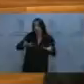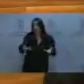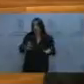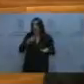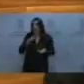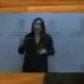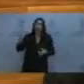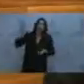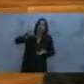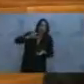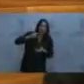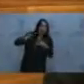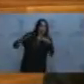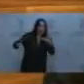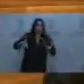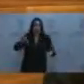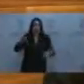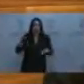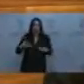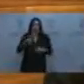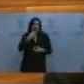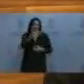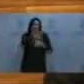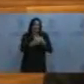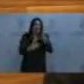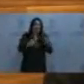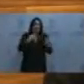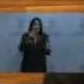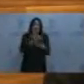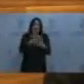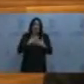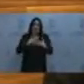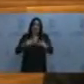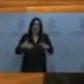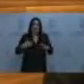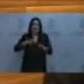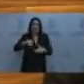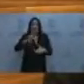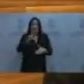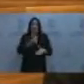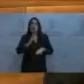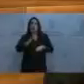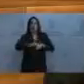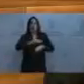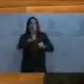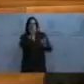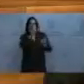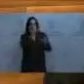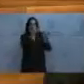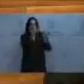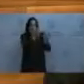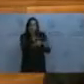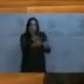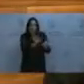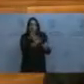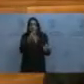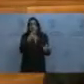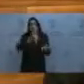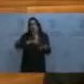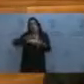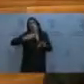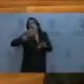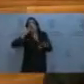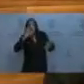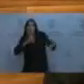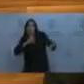Unión Europea, y bueno, dirá lo que sea menos que fueron ustedes, ¿no? Dirá que Mariano Rajoy, quien sea,